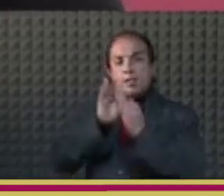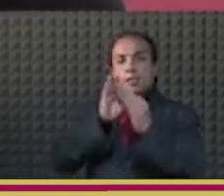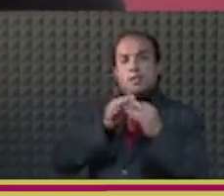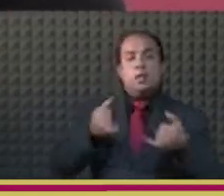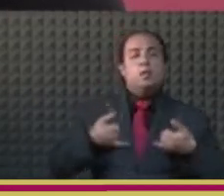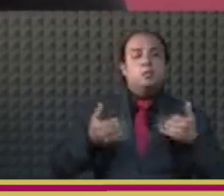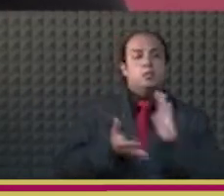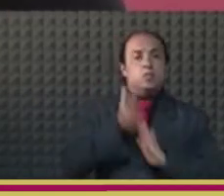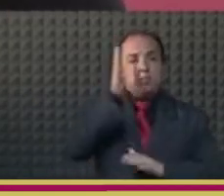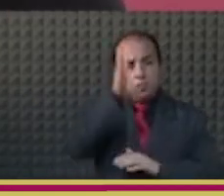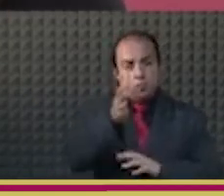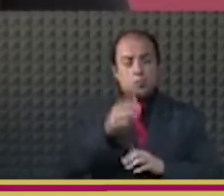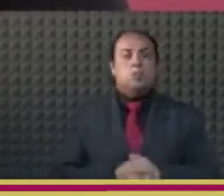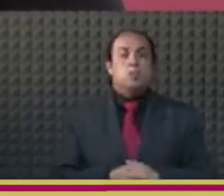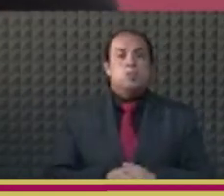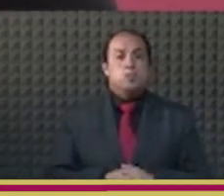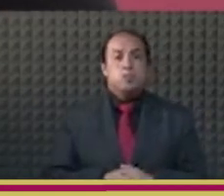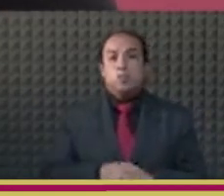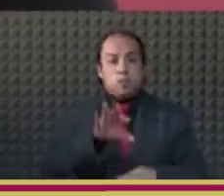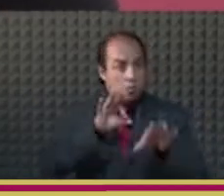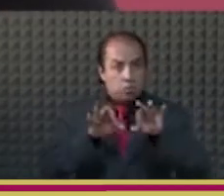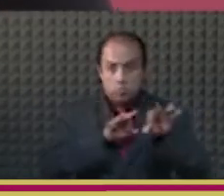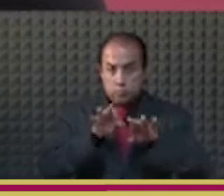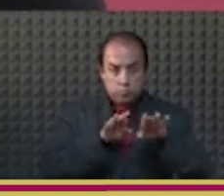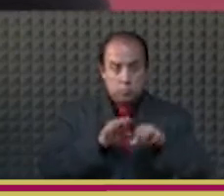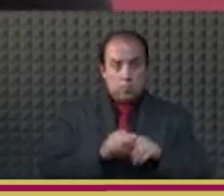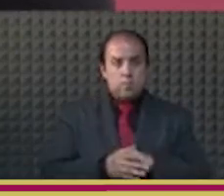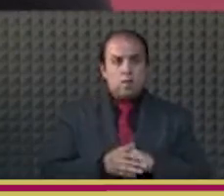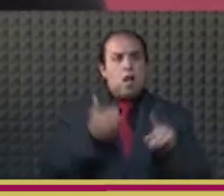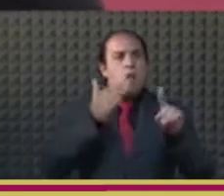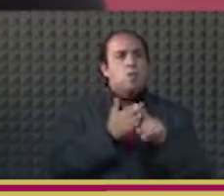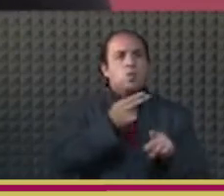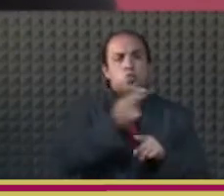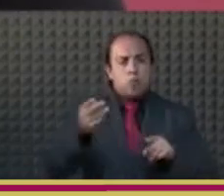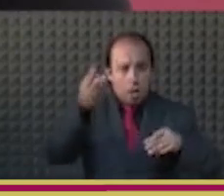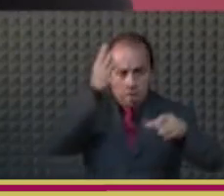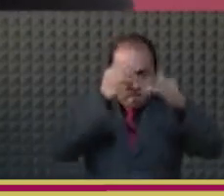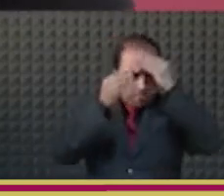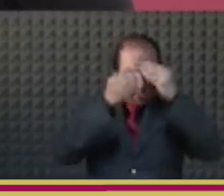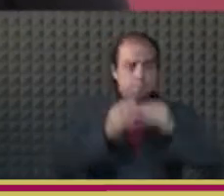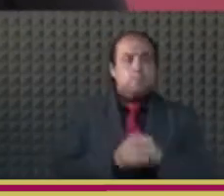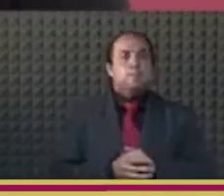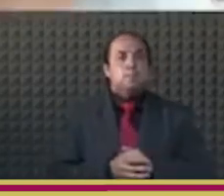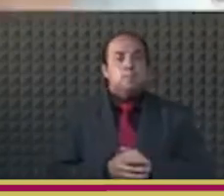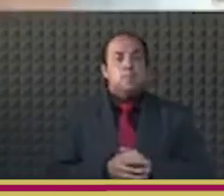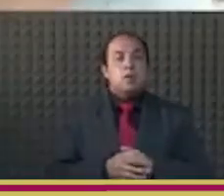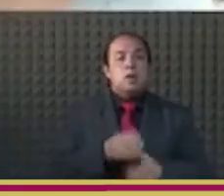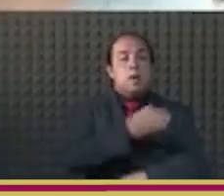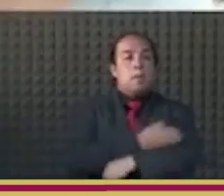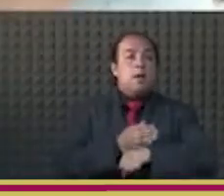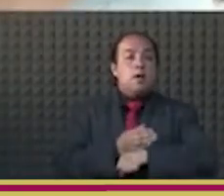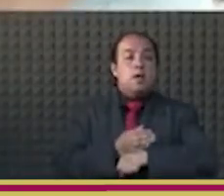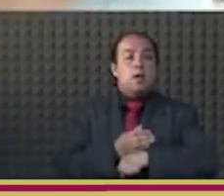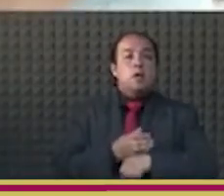a Jóvenes Construyendo el Futuro si no encuentran un empleo, para que se formen, se capaciten de la mano de tutores,